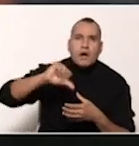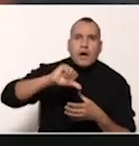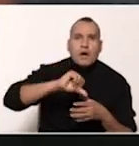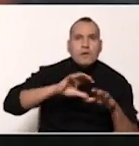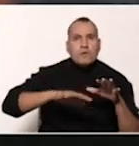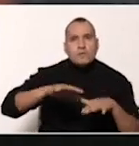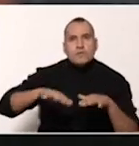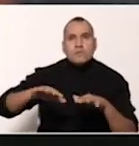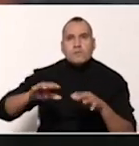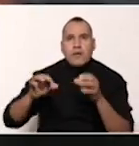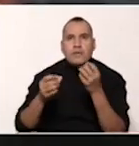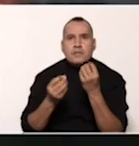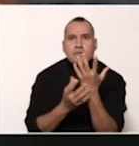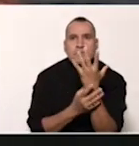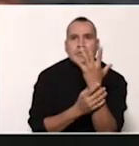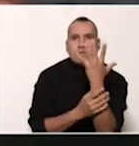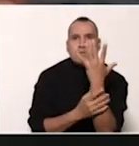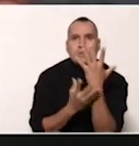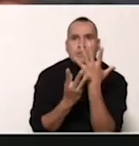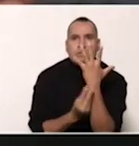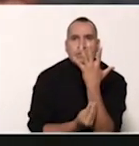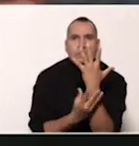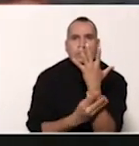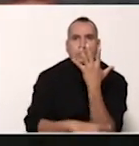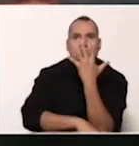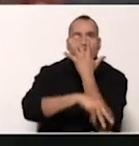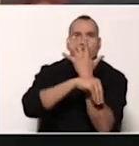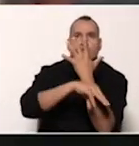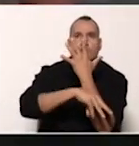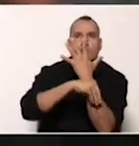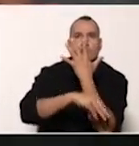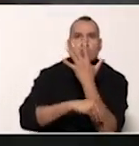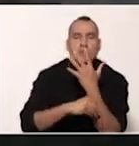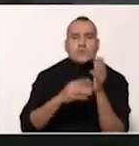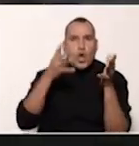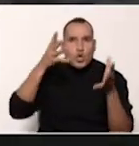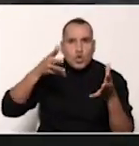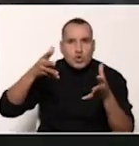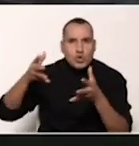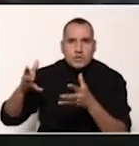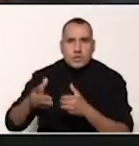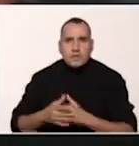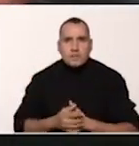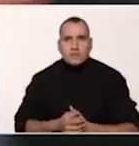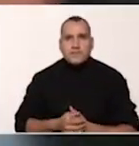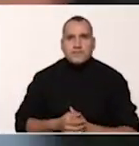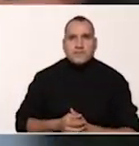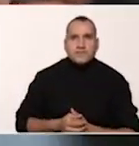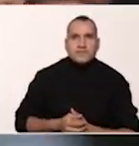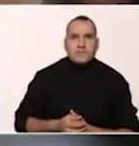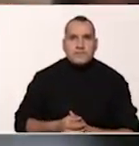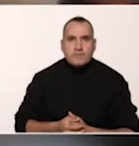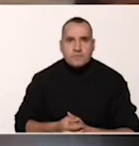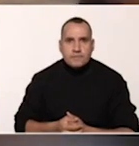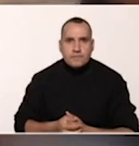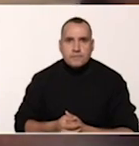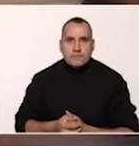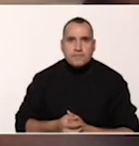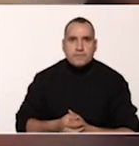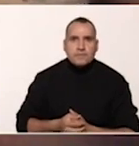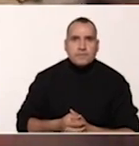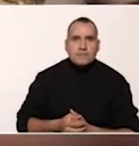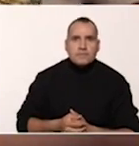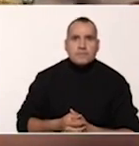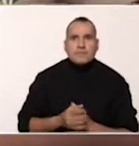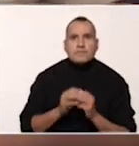de nutrientes y baja salinidad, por lo cual yo recomiendo la siguiente mezcla: 4 partes de tierra, 1